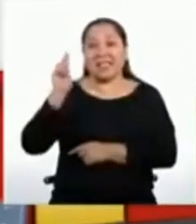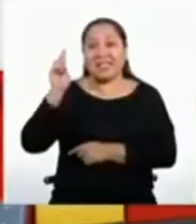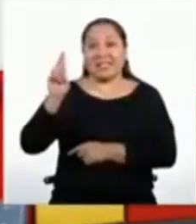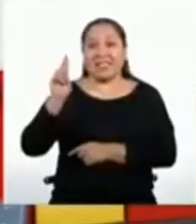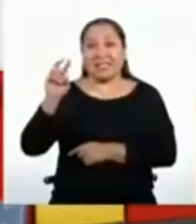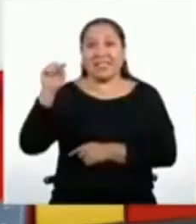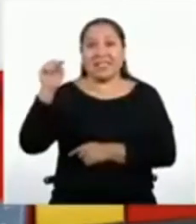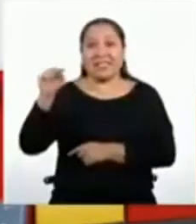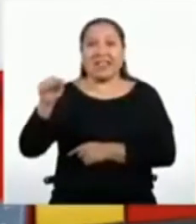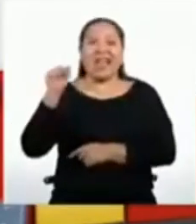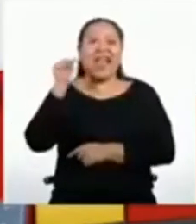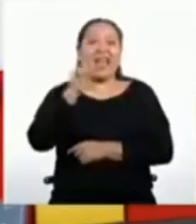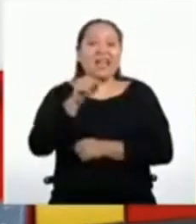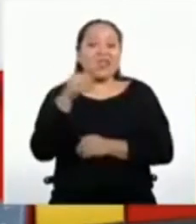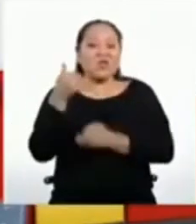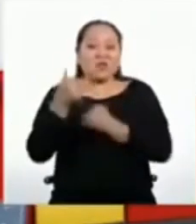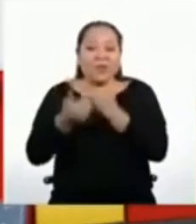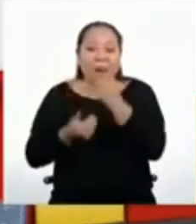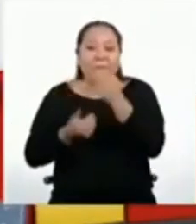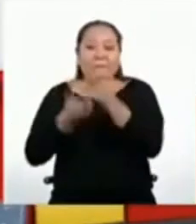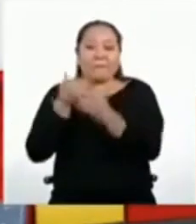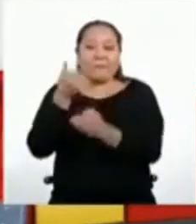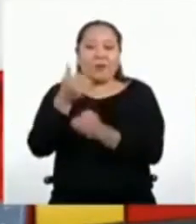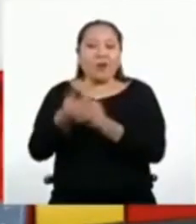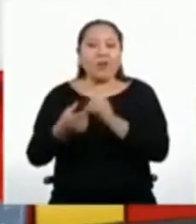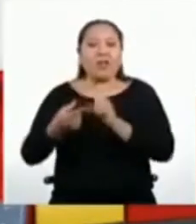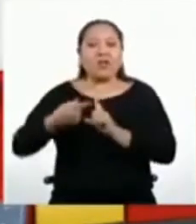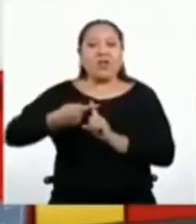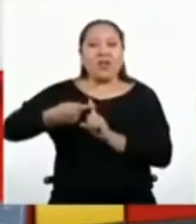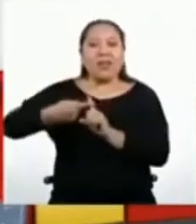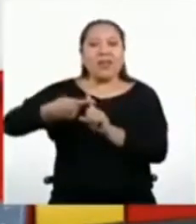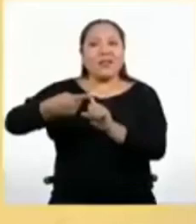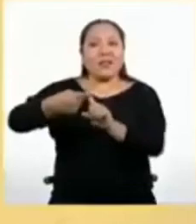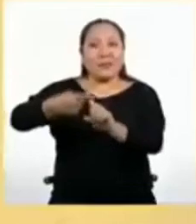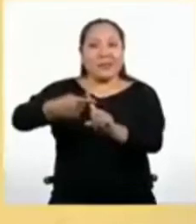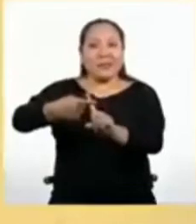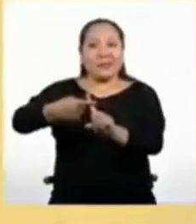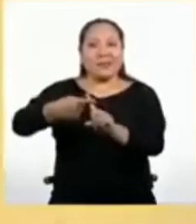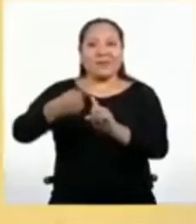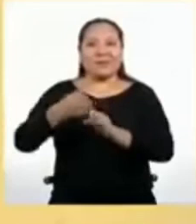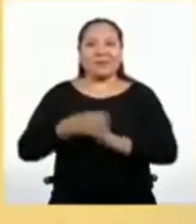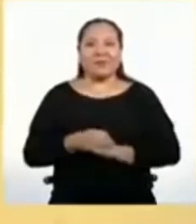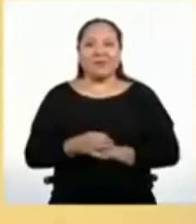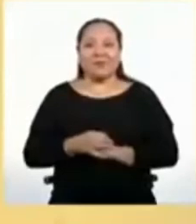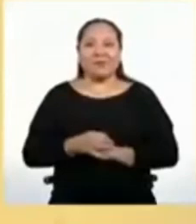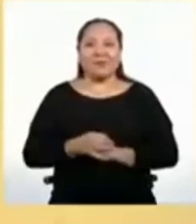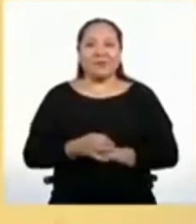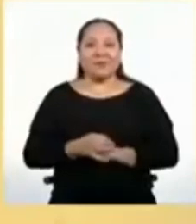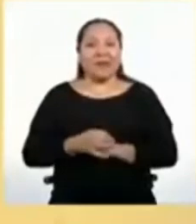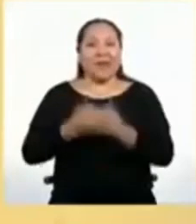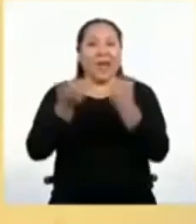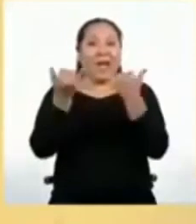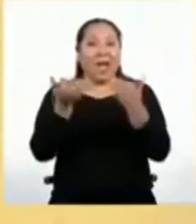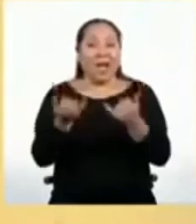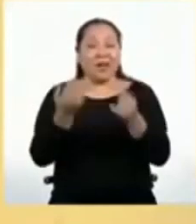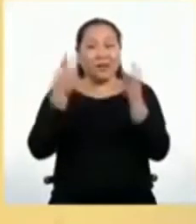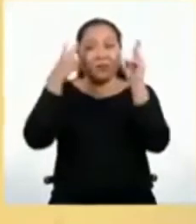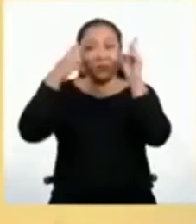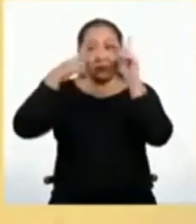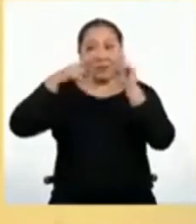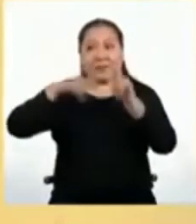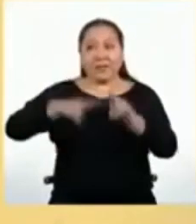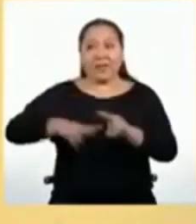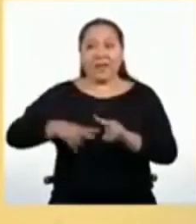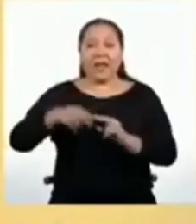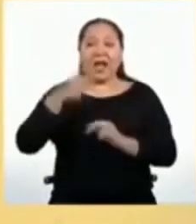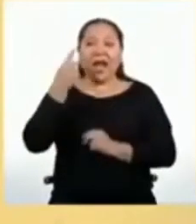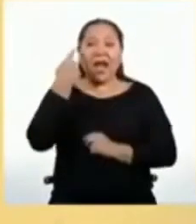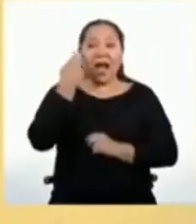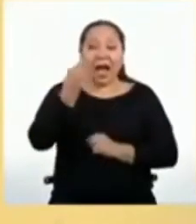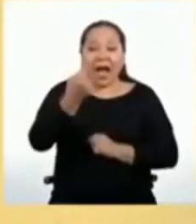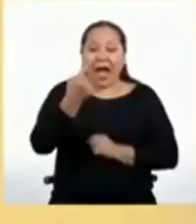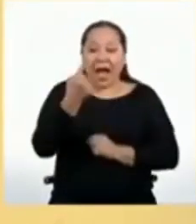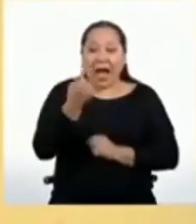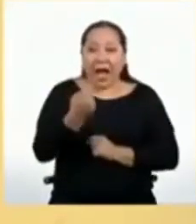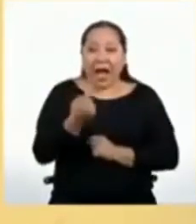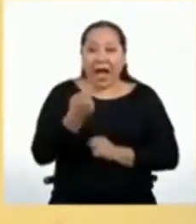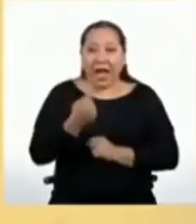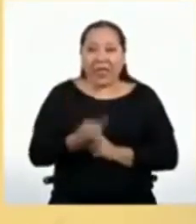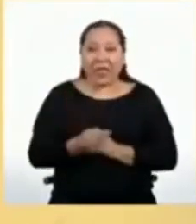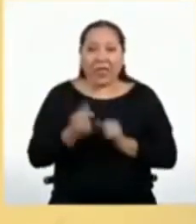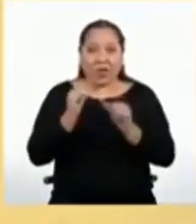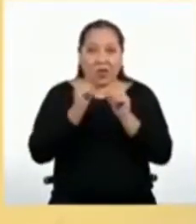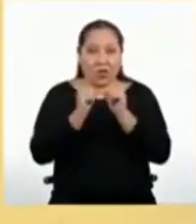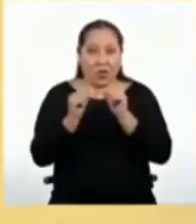una progresión aritmética. Ahora vamos a identificar cada término de la